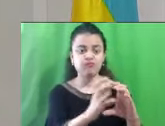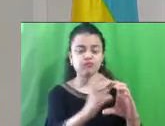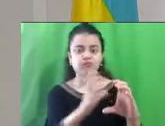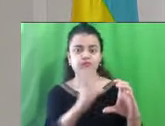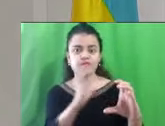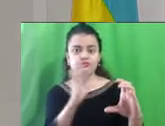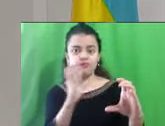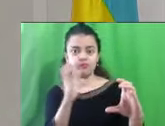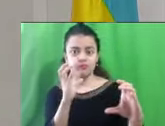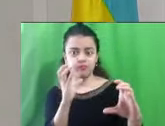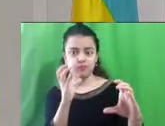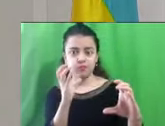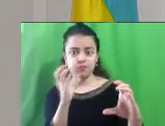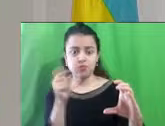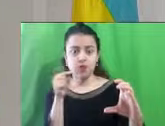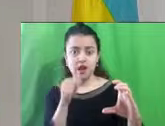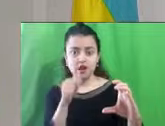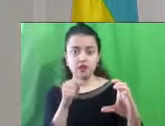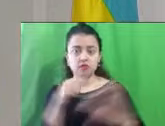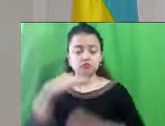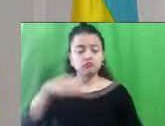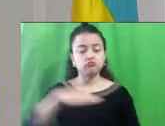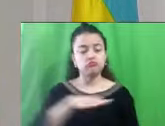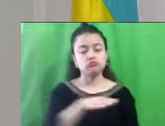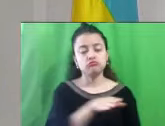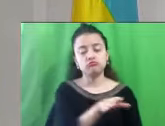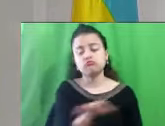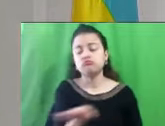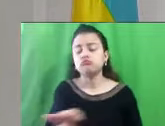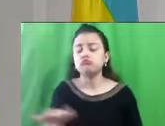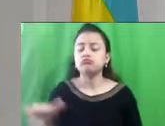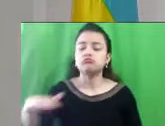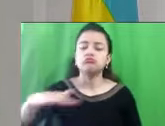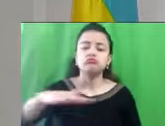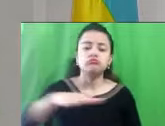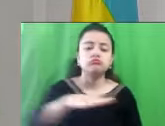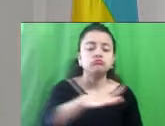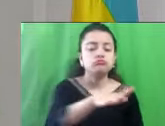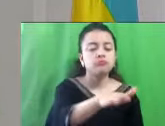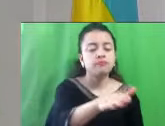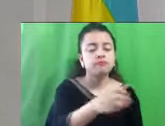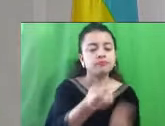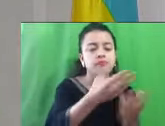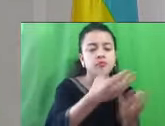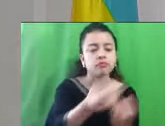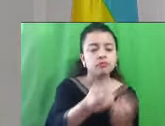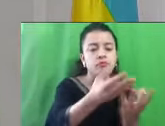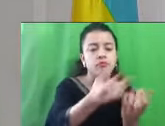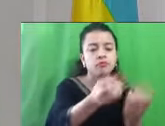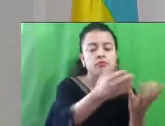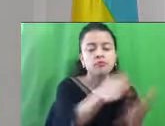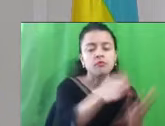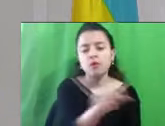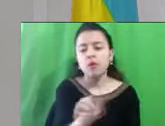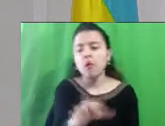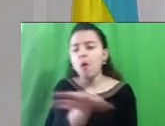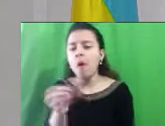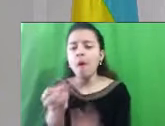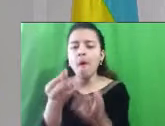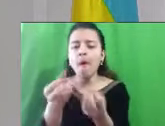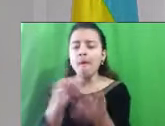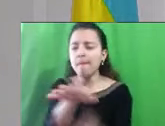obviamente con los rigores de las limitaciones, pero se hizo de una manera también oportuna y dando gratitud especial a todo el